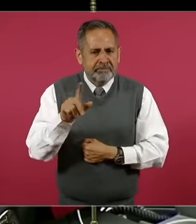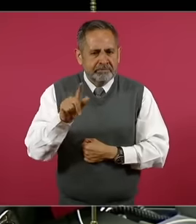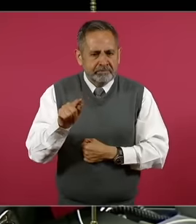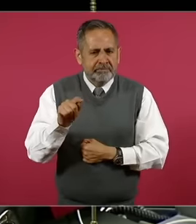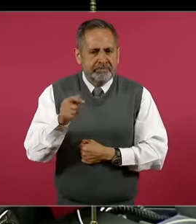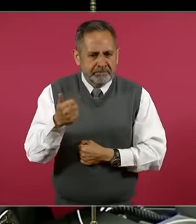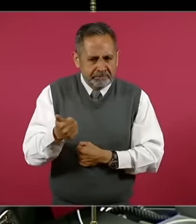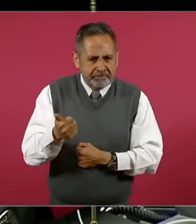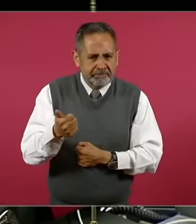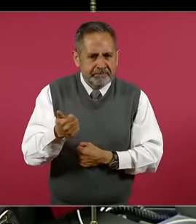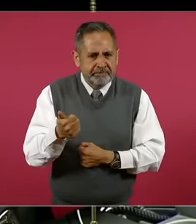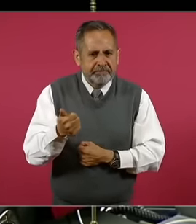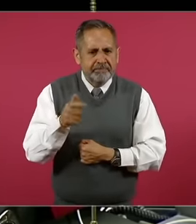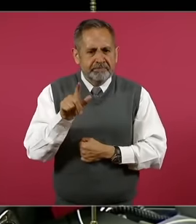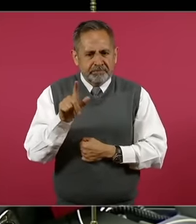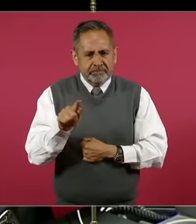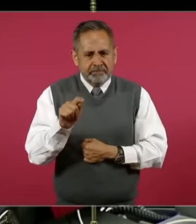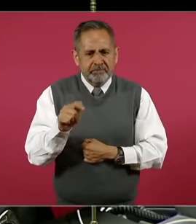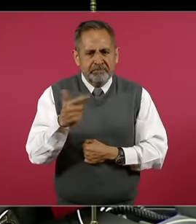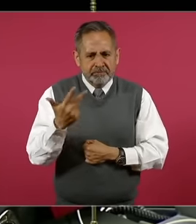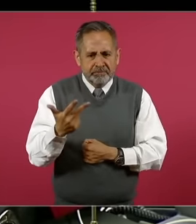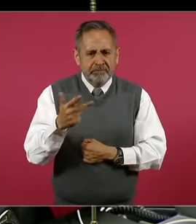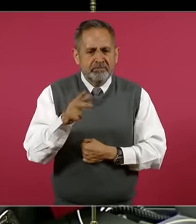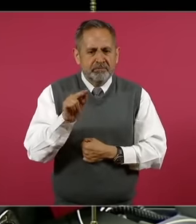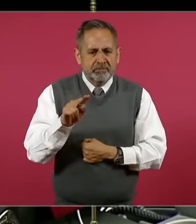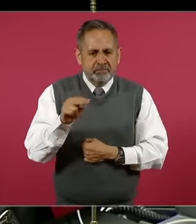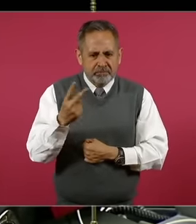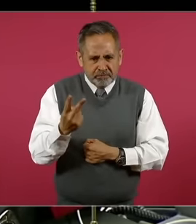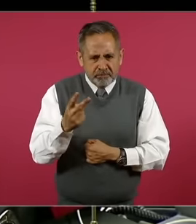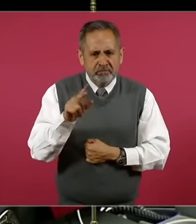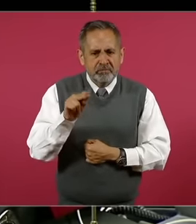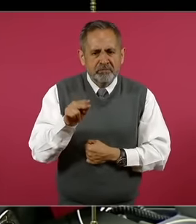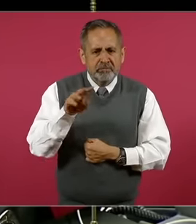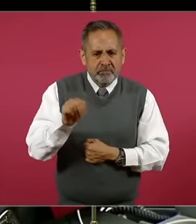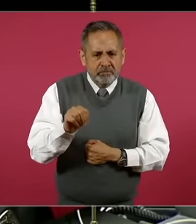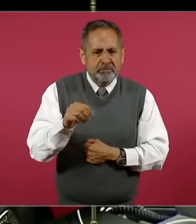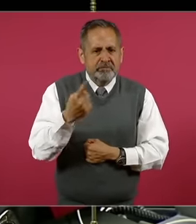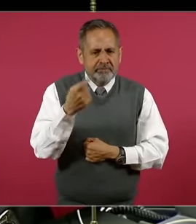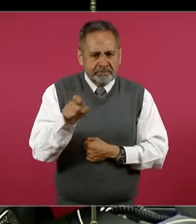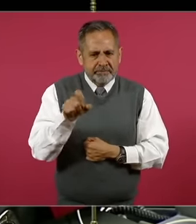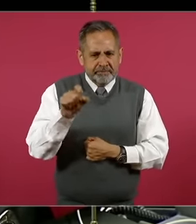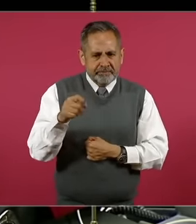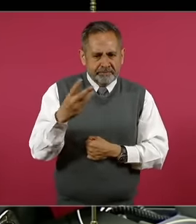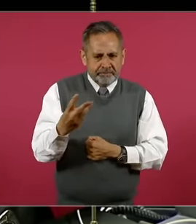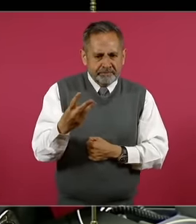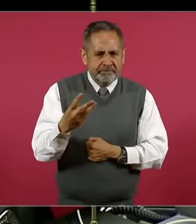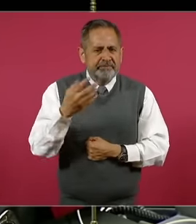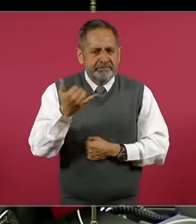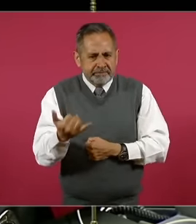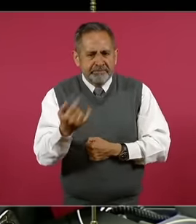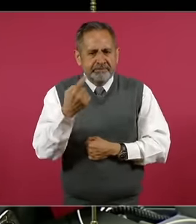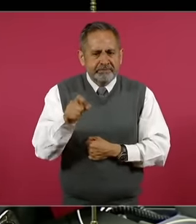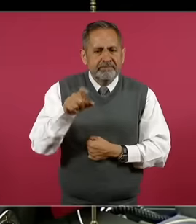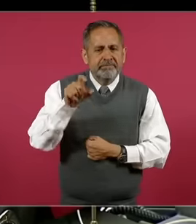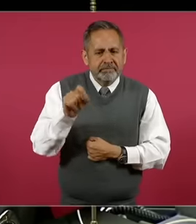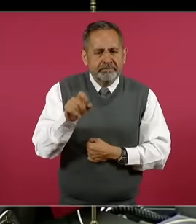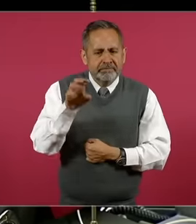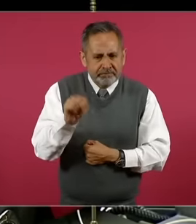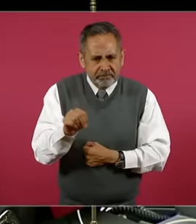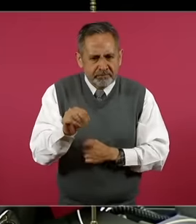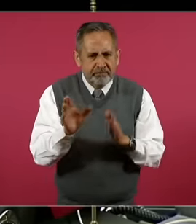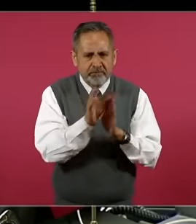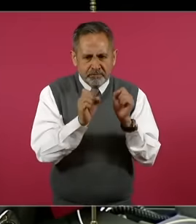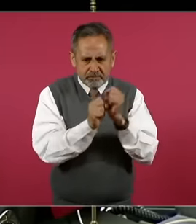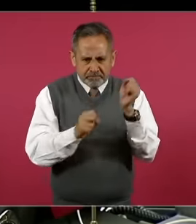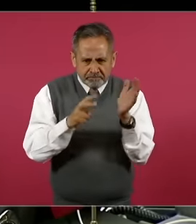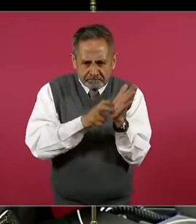73, 76, 78, 82, 89, 123 y 129 de la